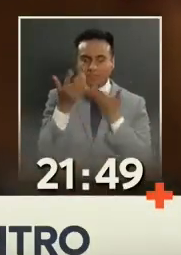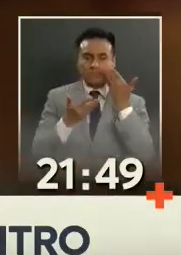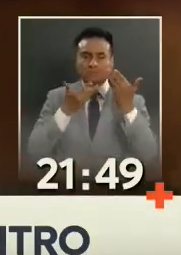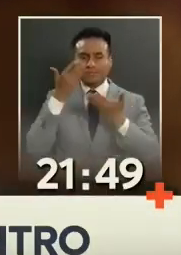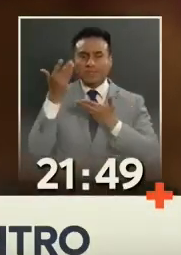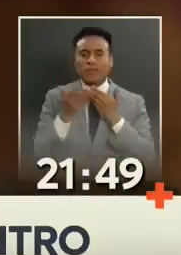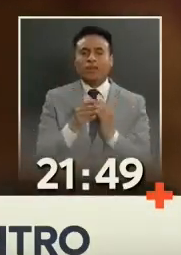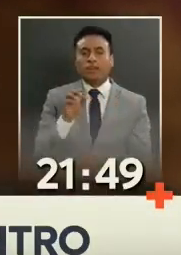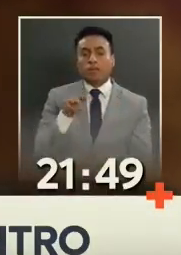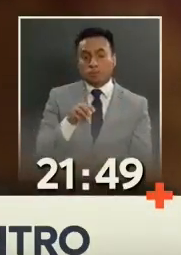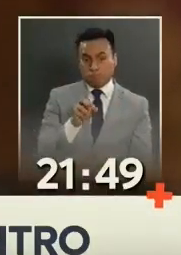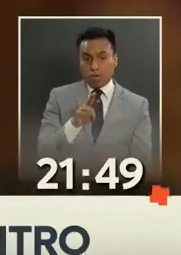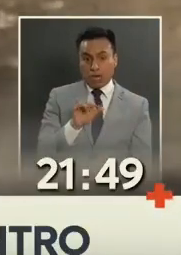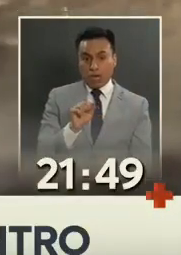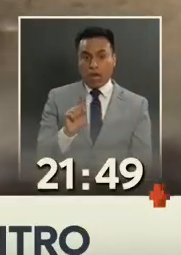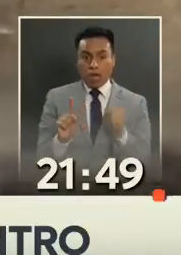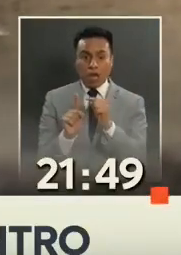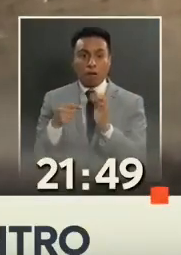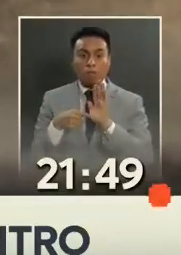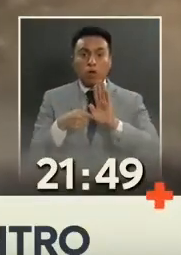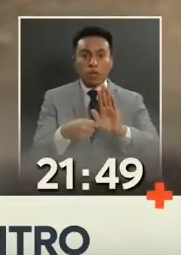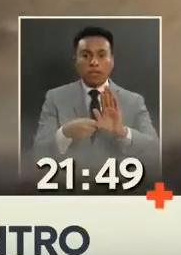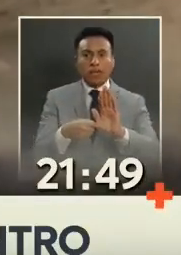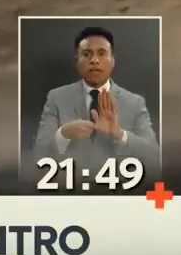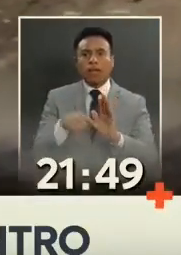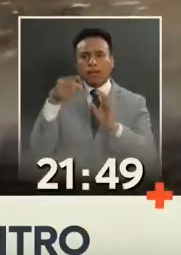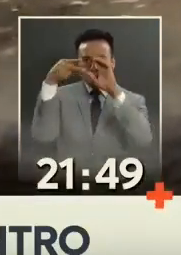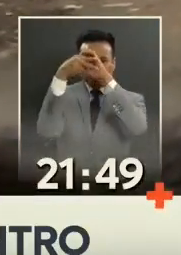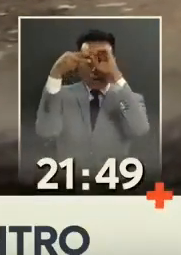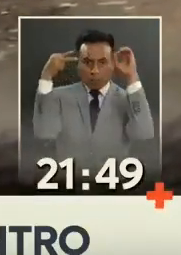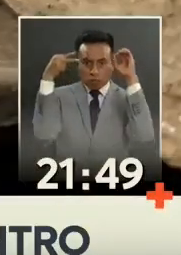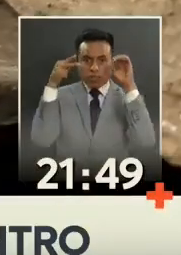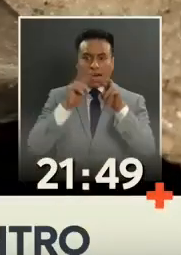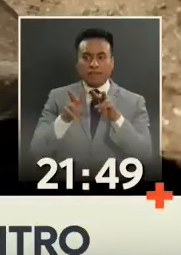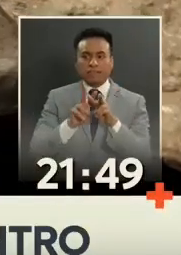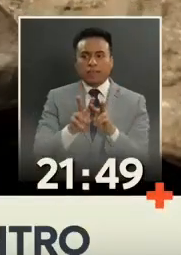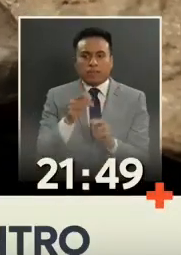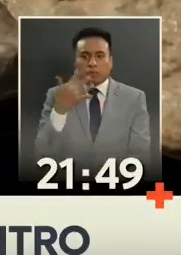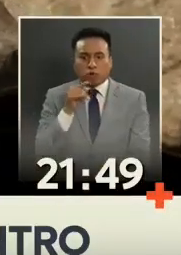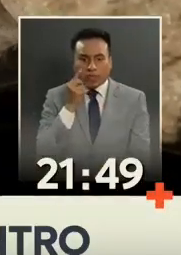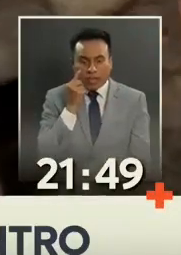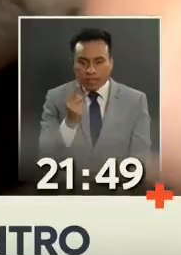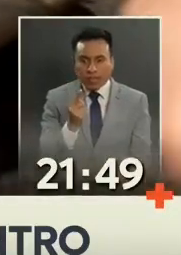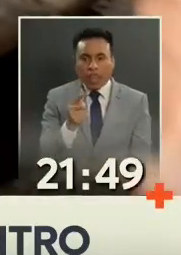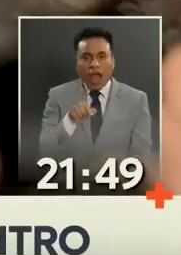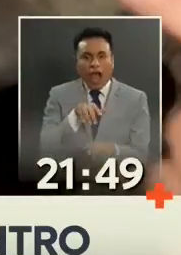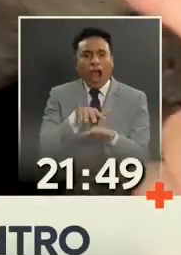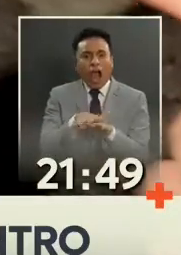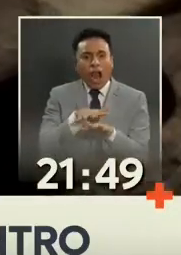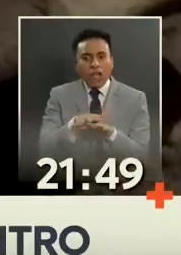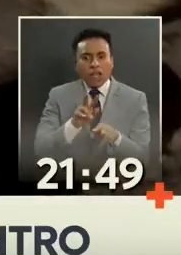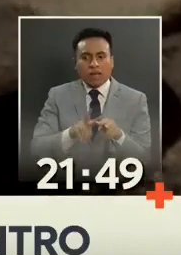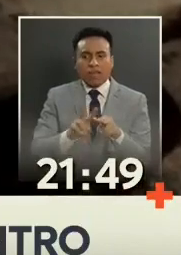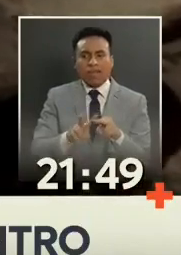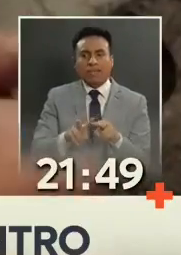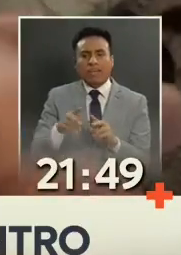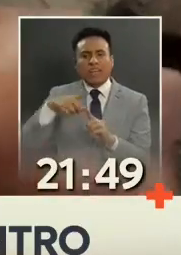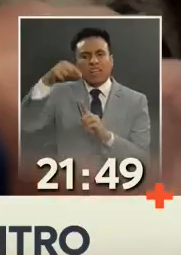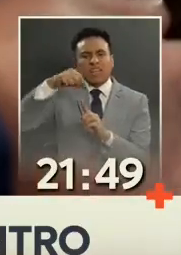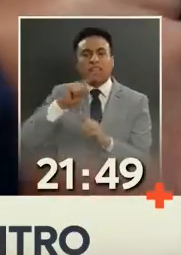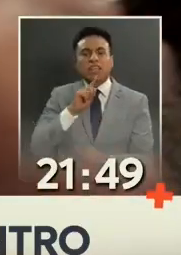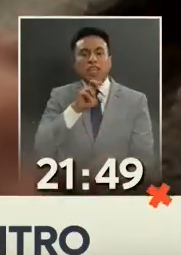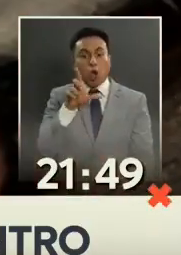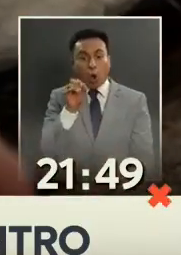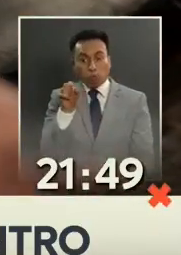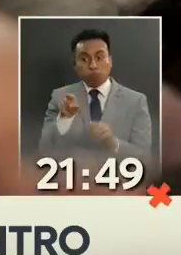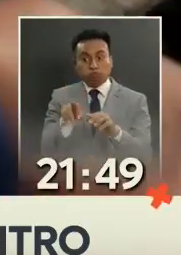María Huacarán nos muestra cómo los mapuche hacían algo tan importante como la harina. ¿Se ponía trigo? Se ponía trigo ahí.